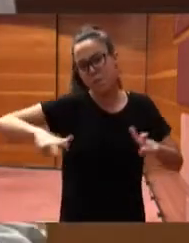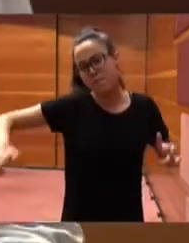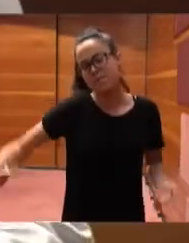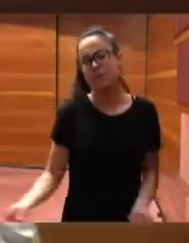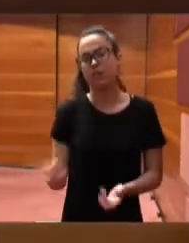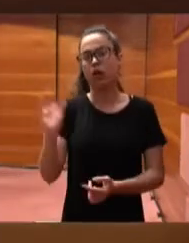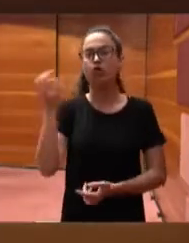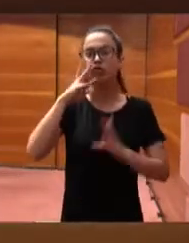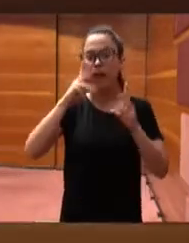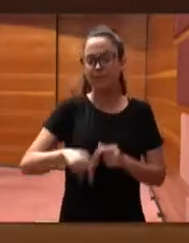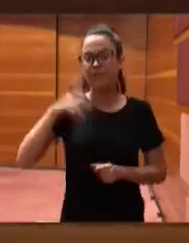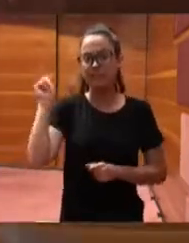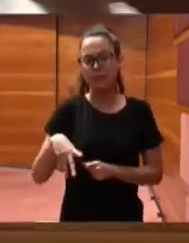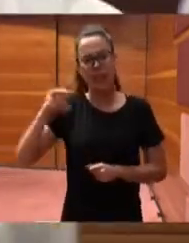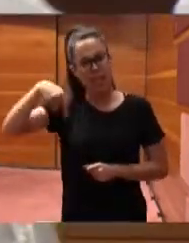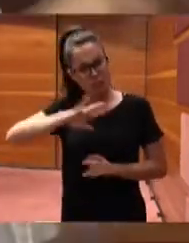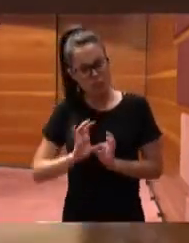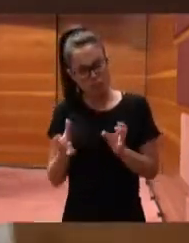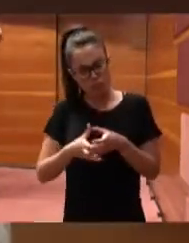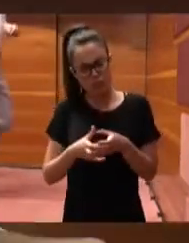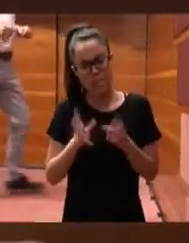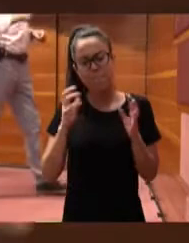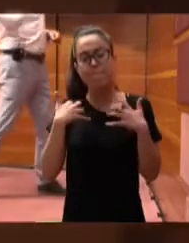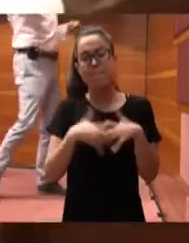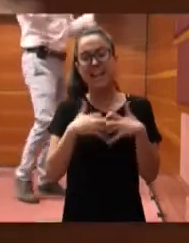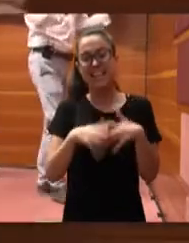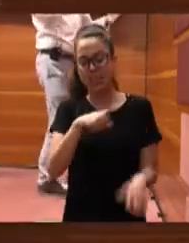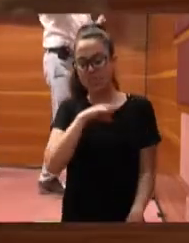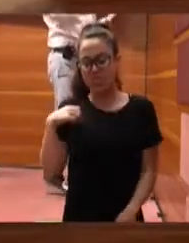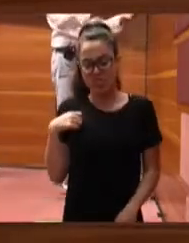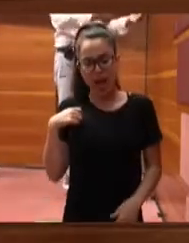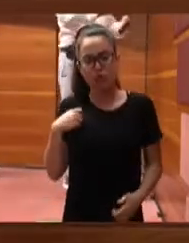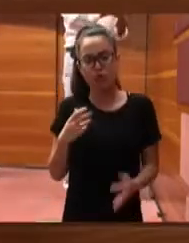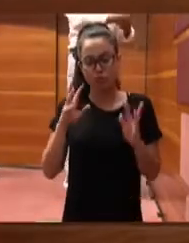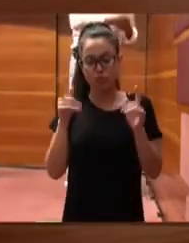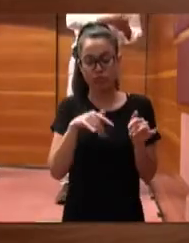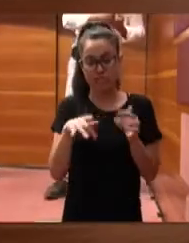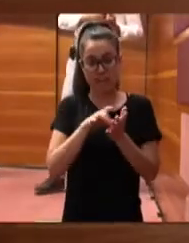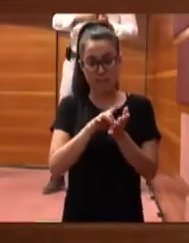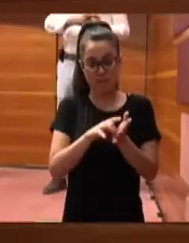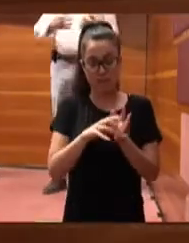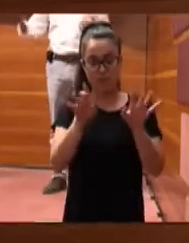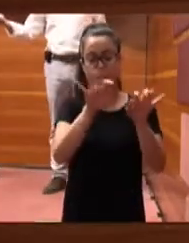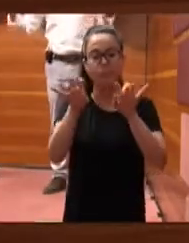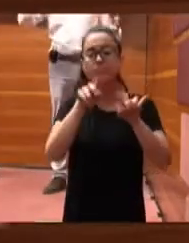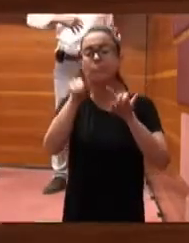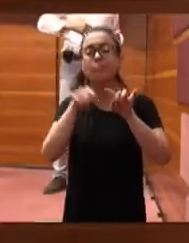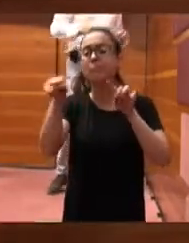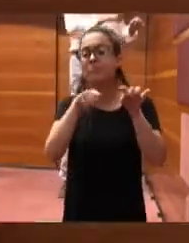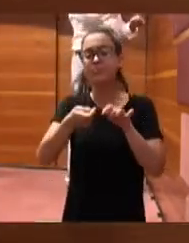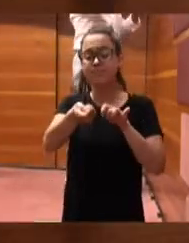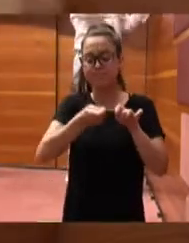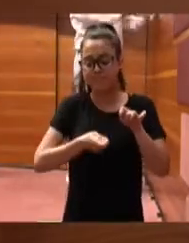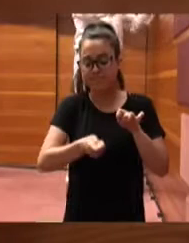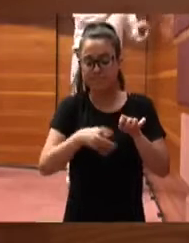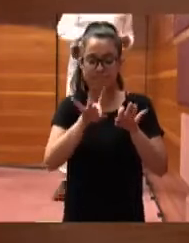decidieron ellos, las máquinas de autoservicio, cómo están distribuidas para que aquello fuera usable, se hizo porque iban allí el